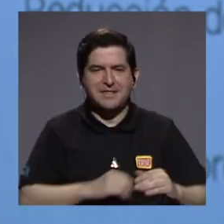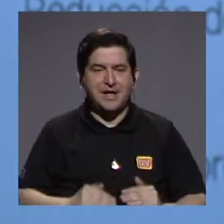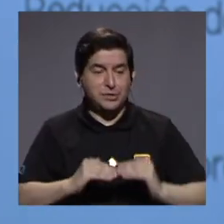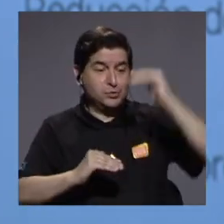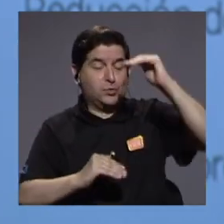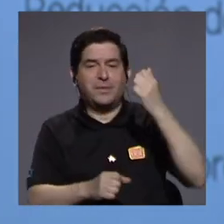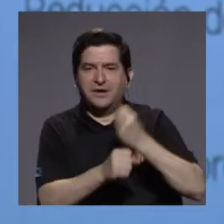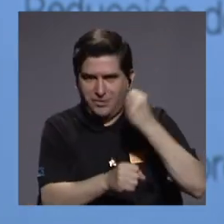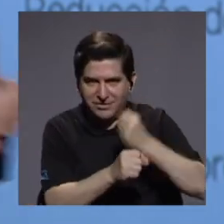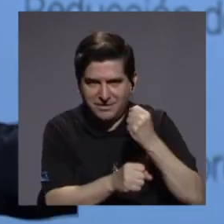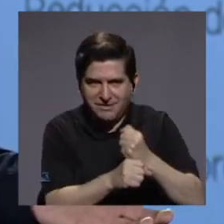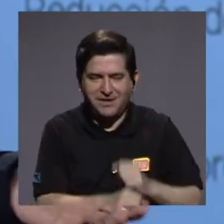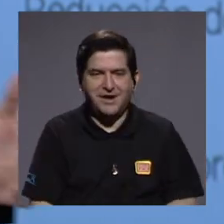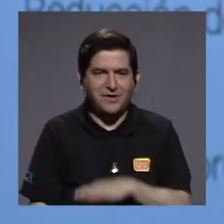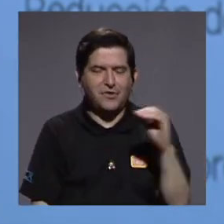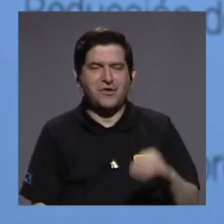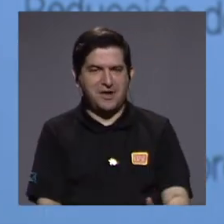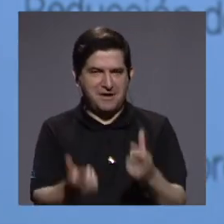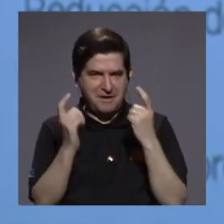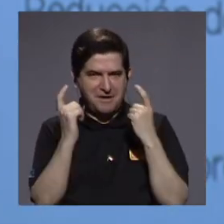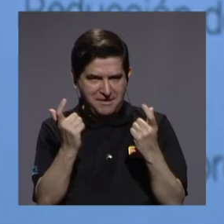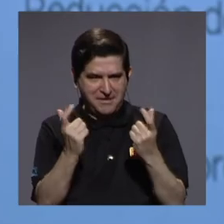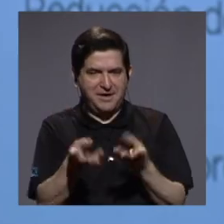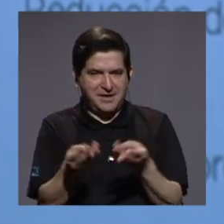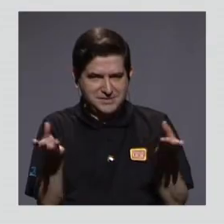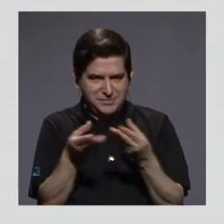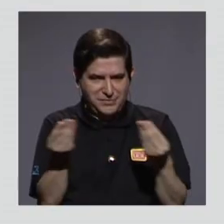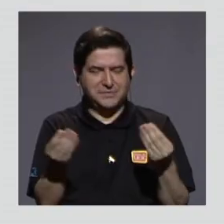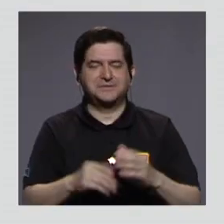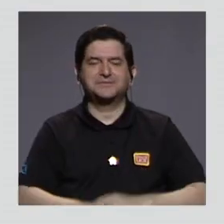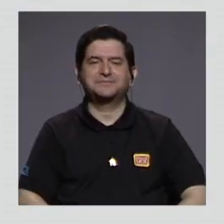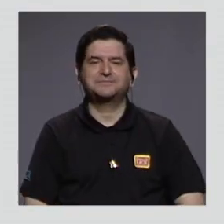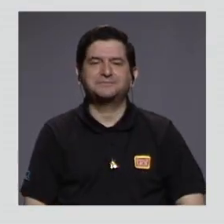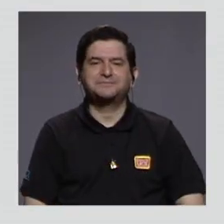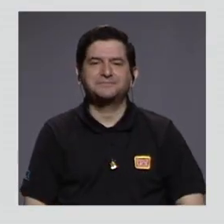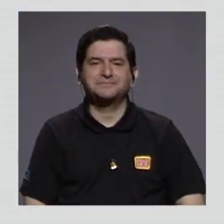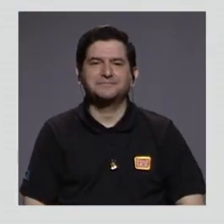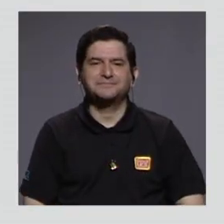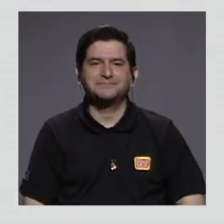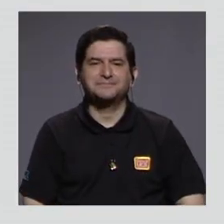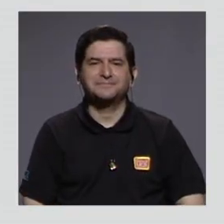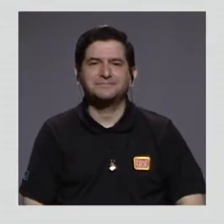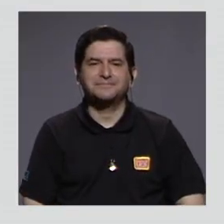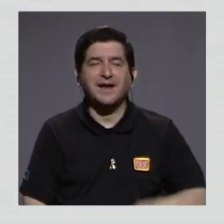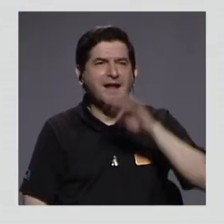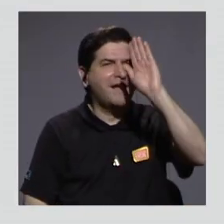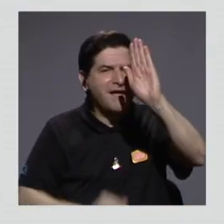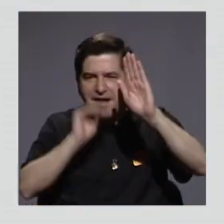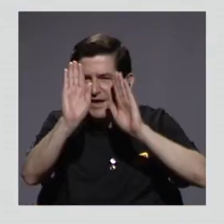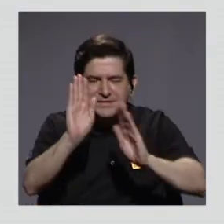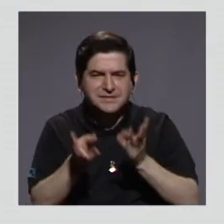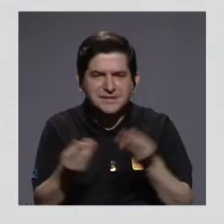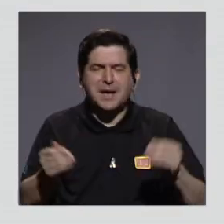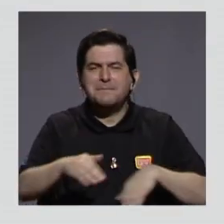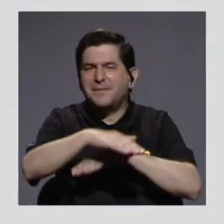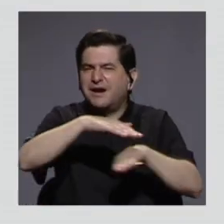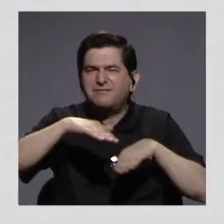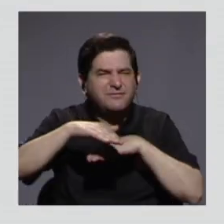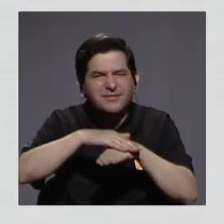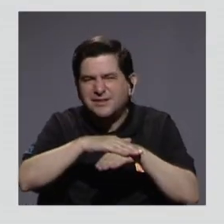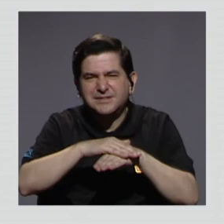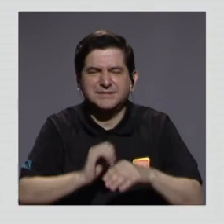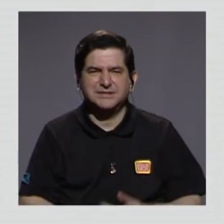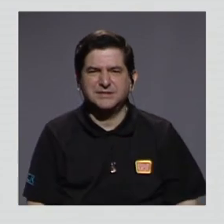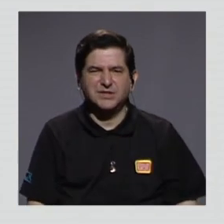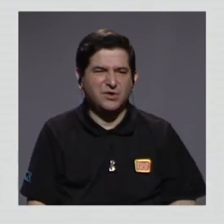nivel de empleo y la riqueza que se produce los los esquemas productivos que son muy básicos